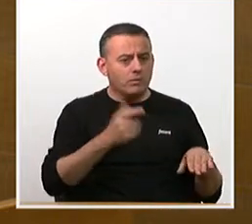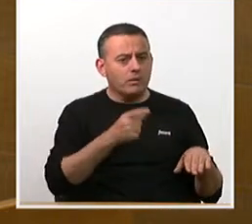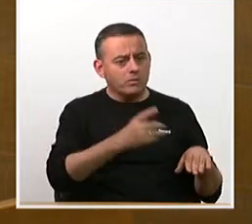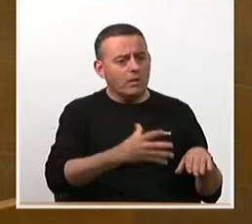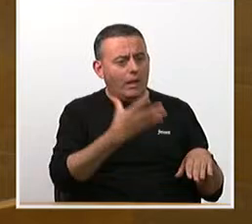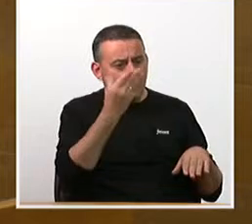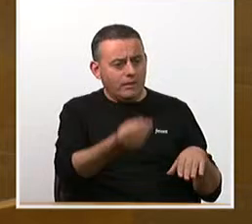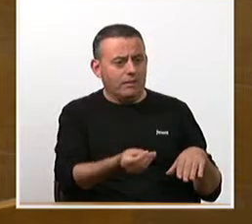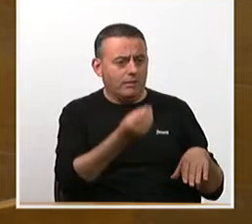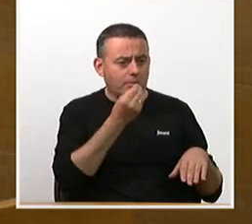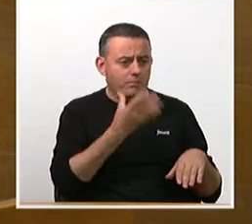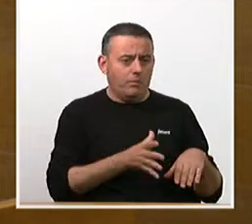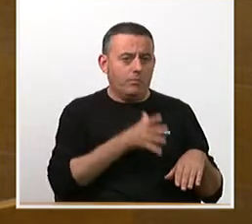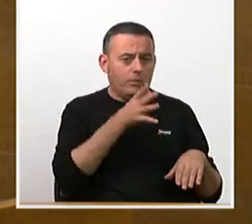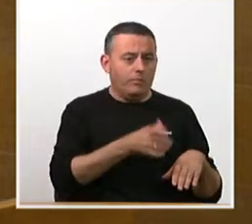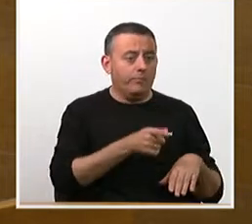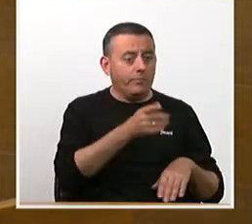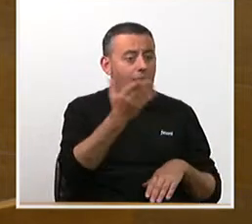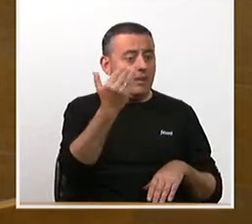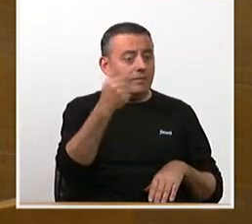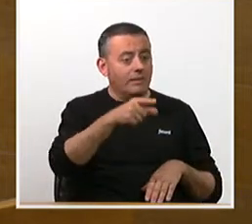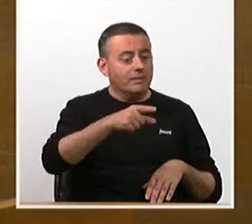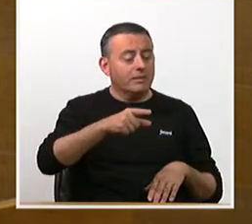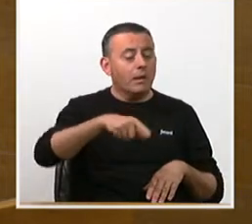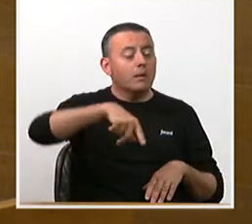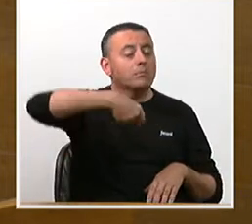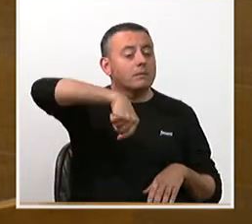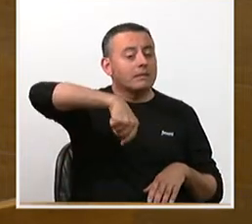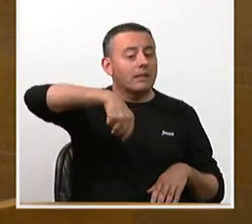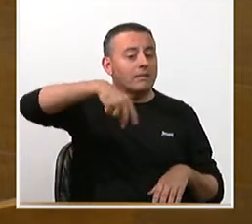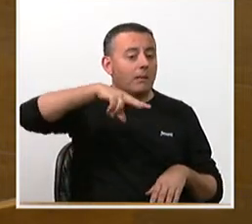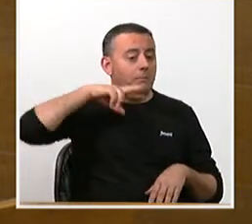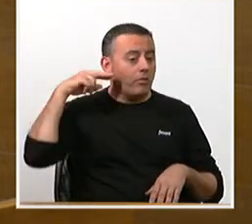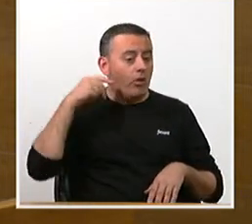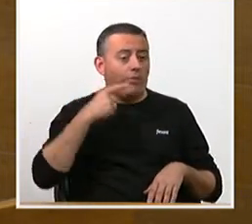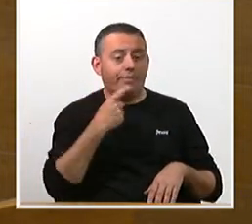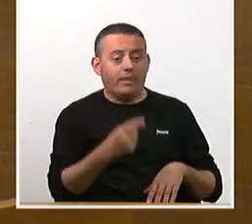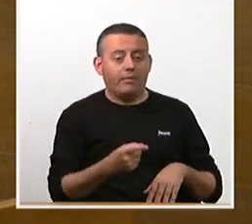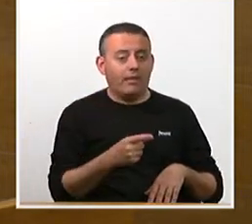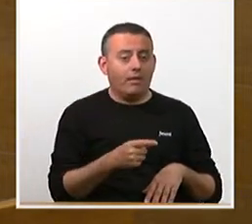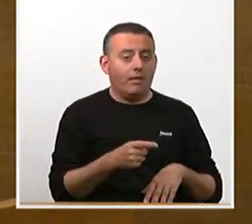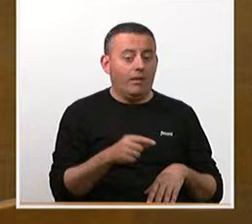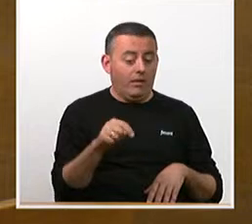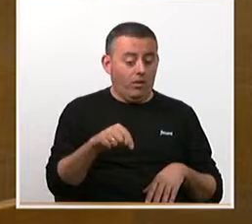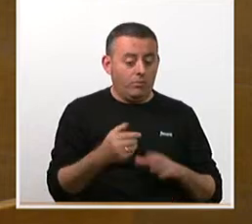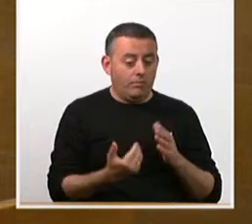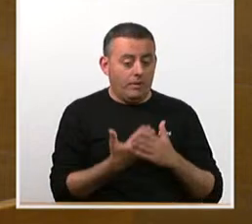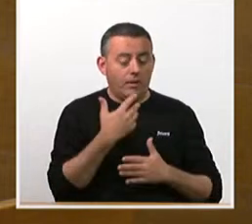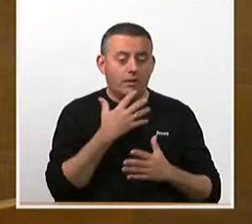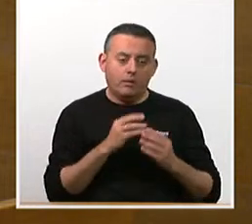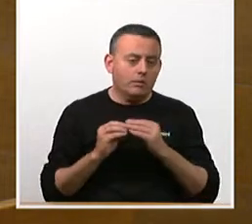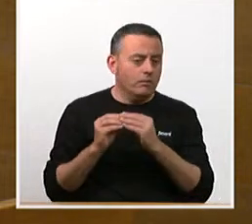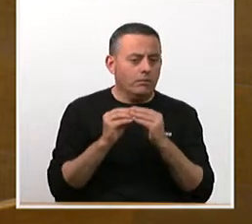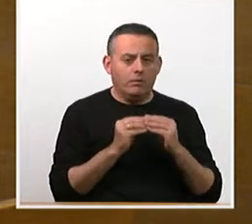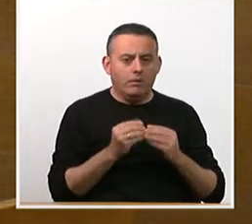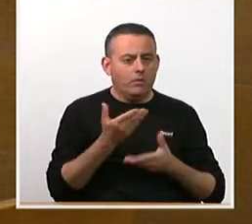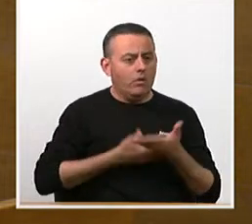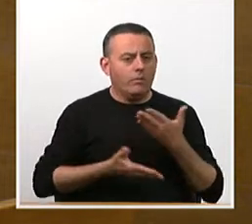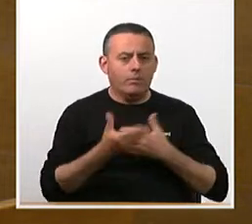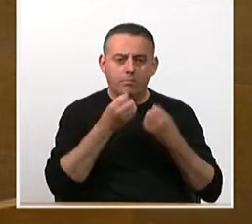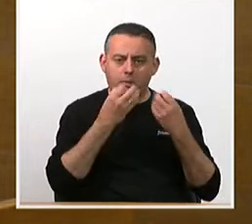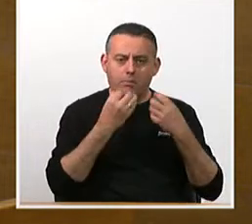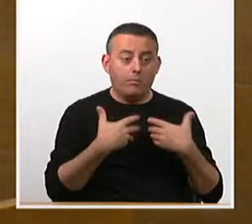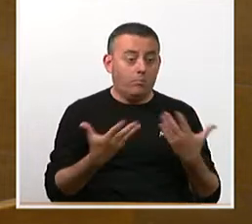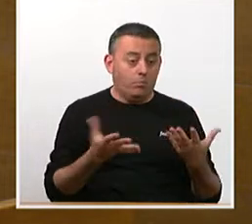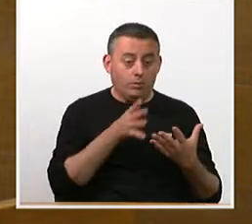que de la cual el presid estar valenci y valenci que es el que